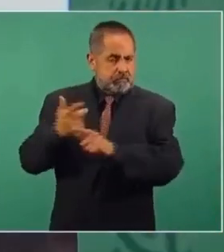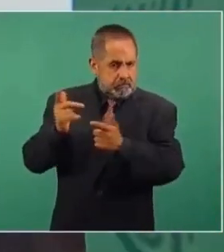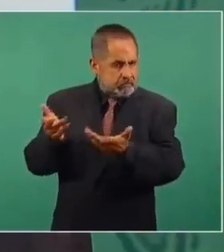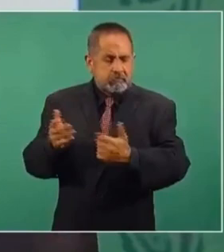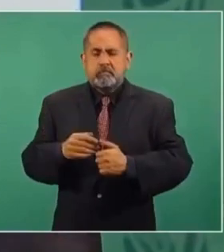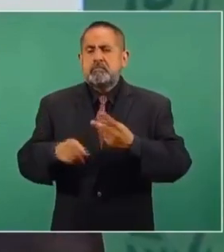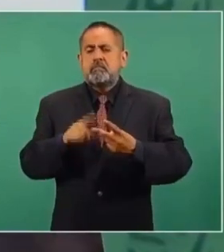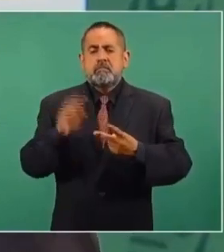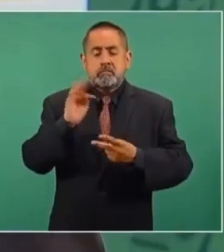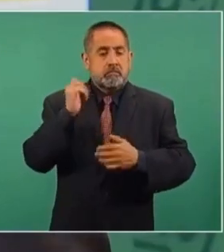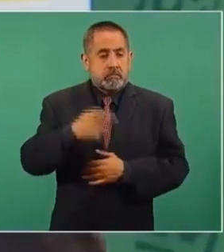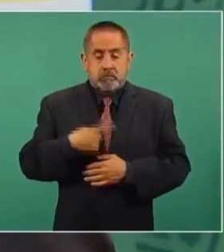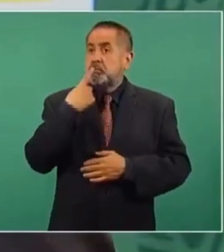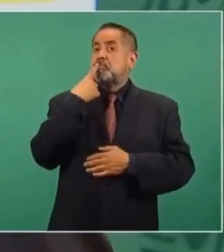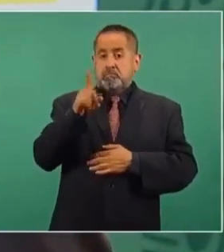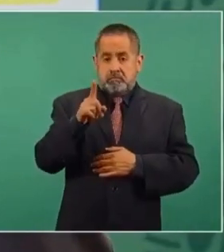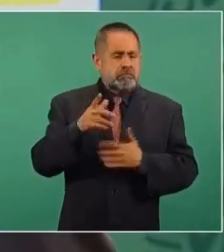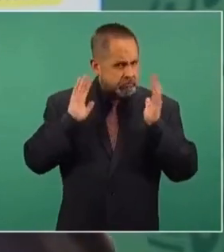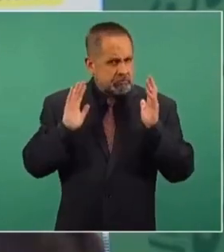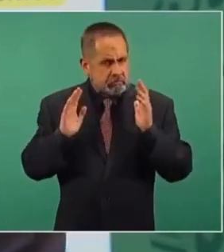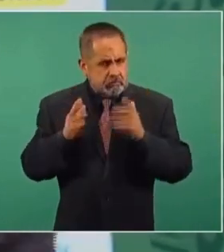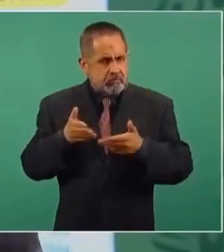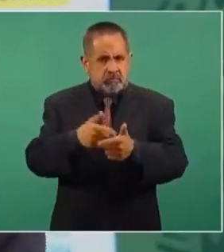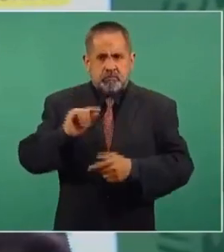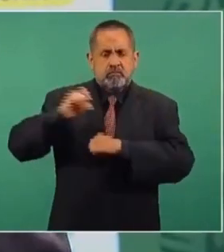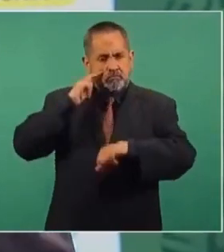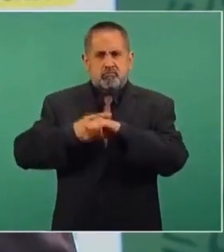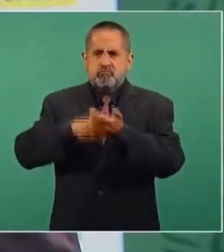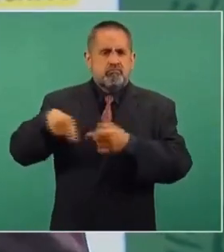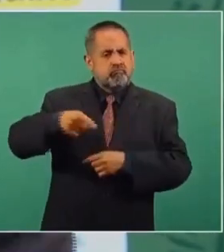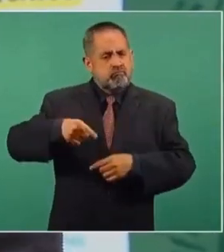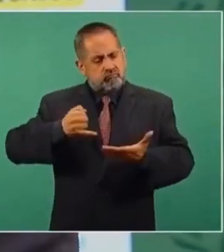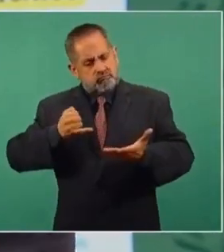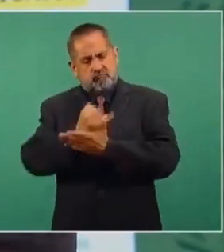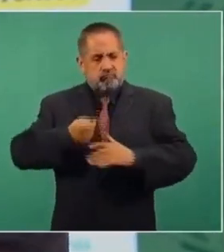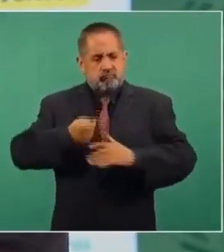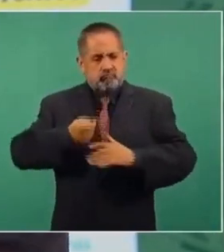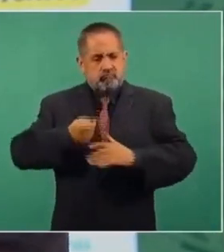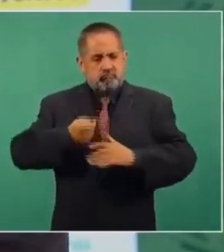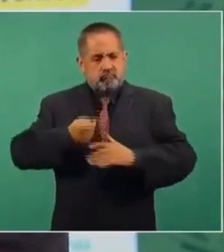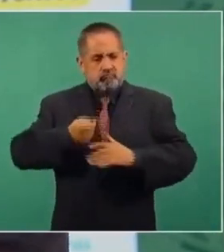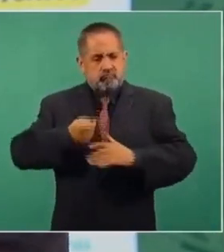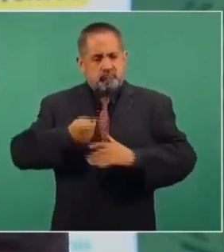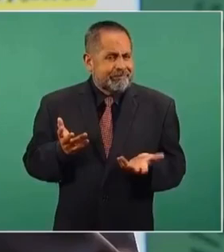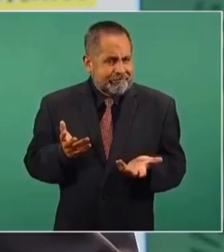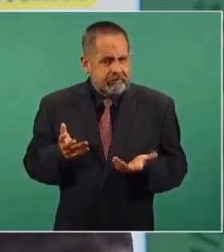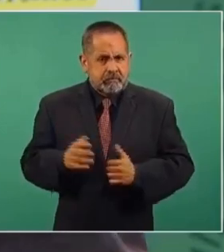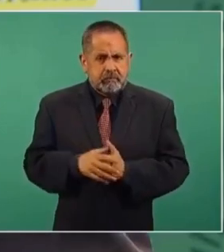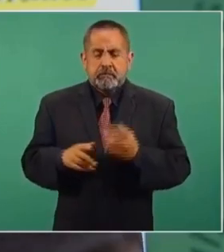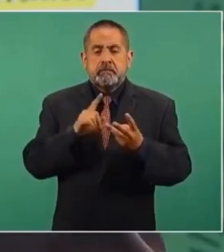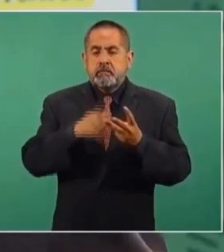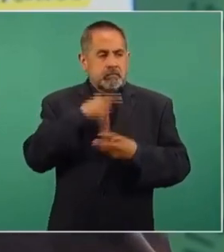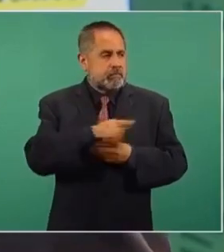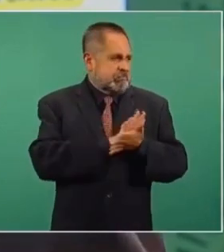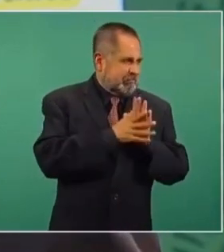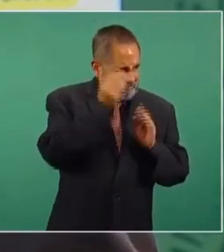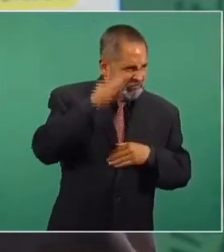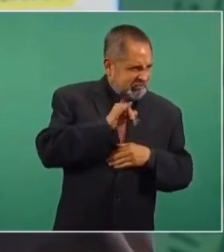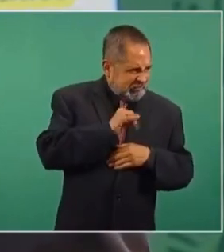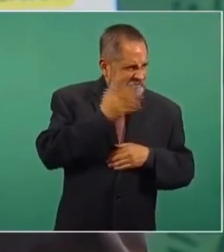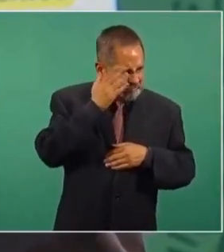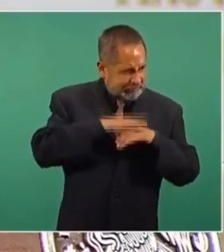si hay una acusación, pues una autoridad tiene que juzgar, que no pueden haber linchamientos